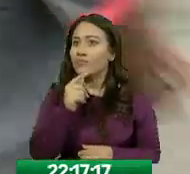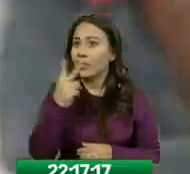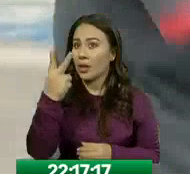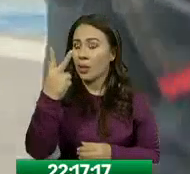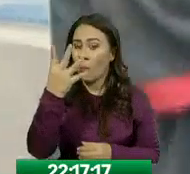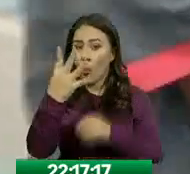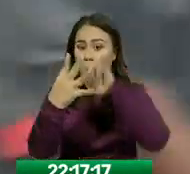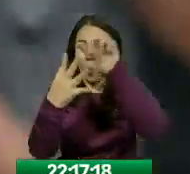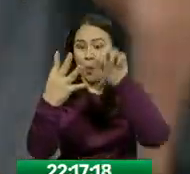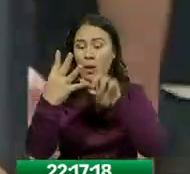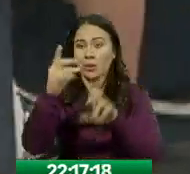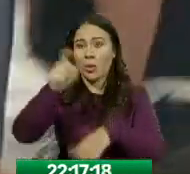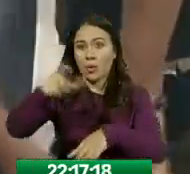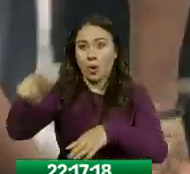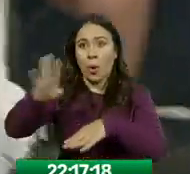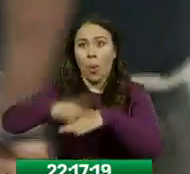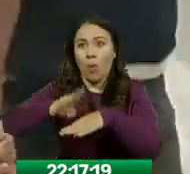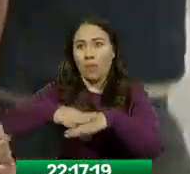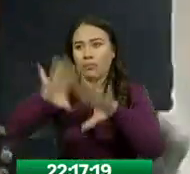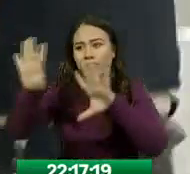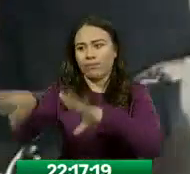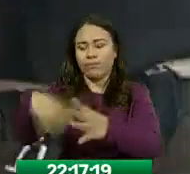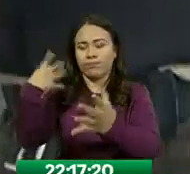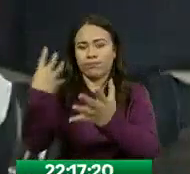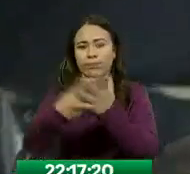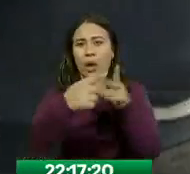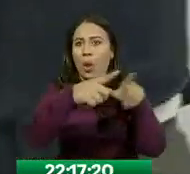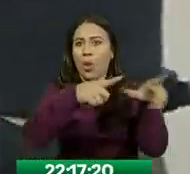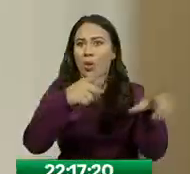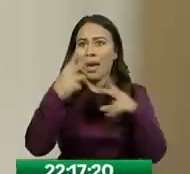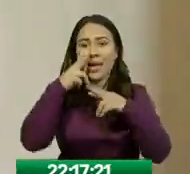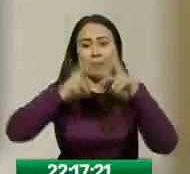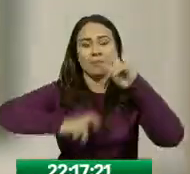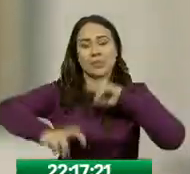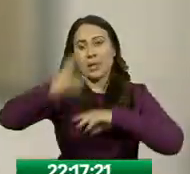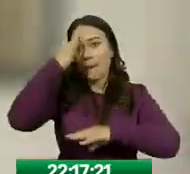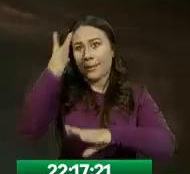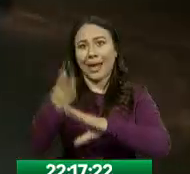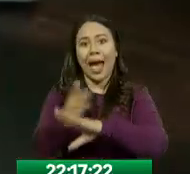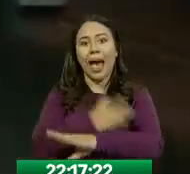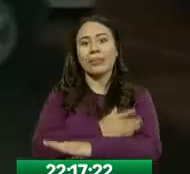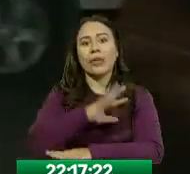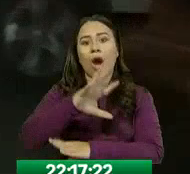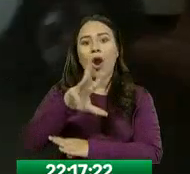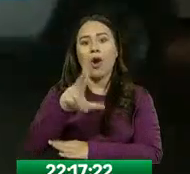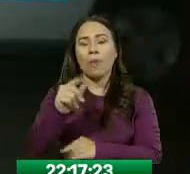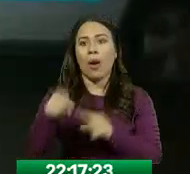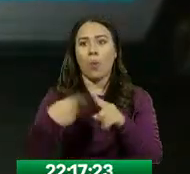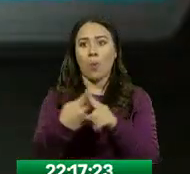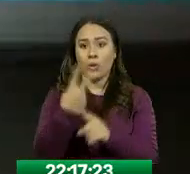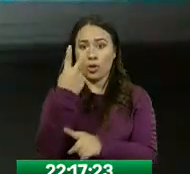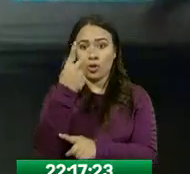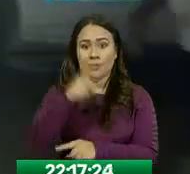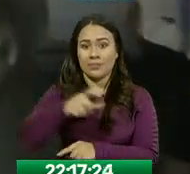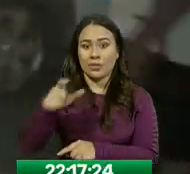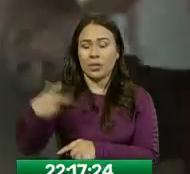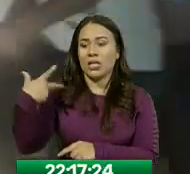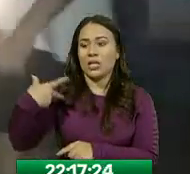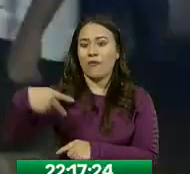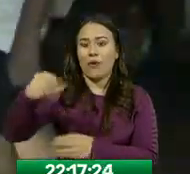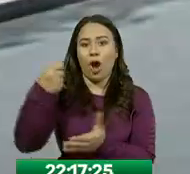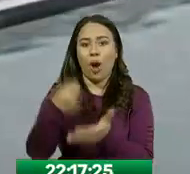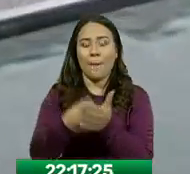la unidad judicial multicompetente de ese cantón. Se los investiga por el robo perpetrado cuando las víctimas salieron a